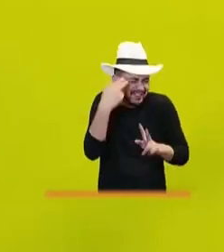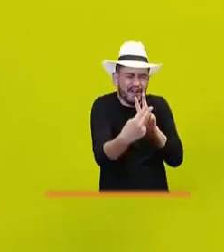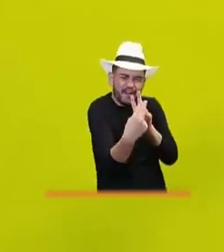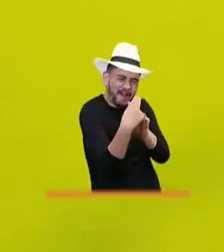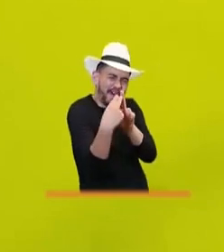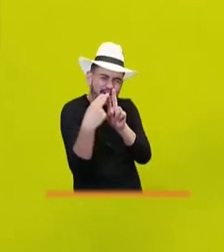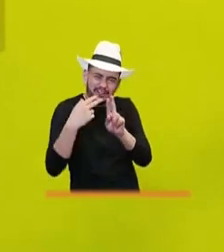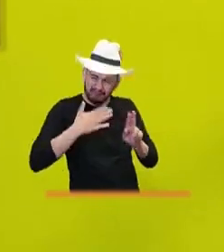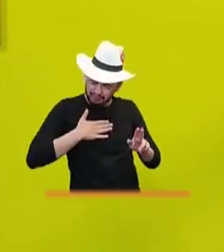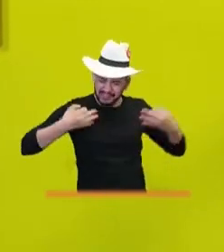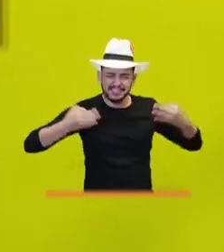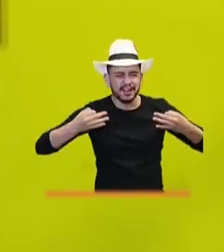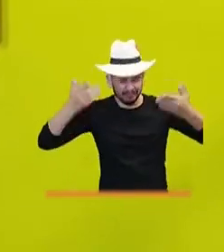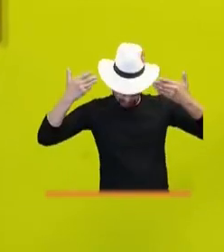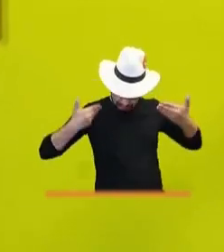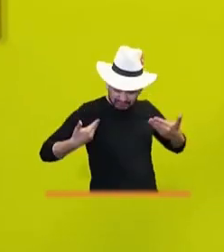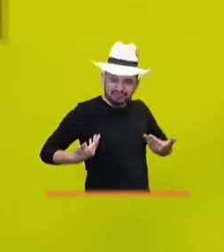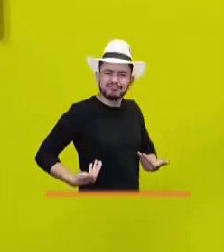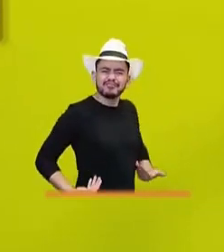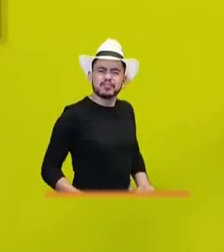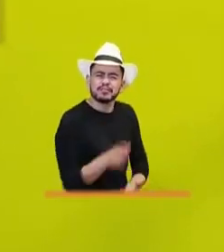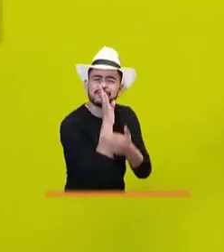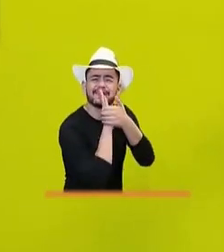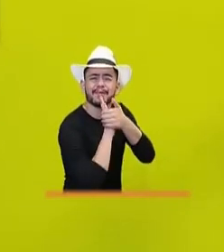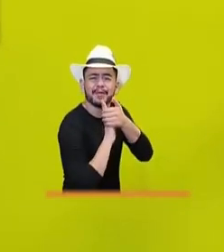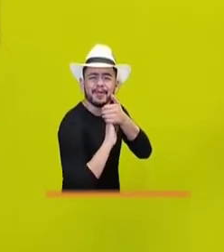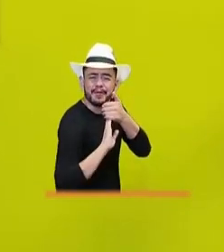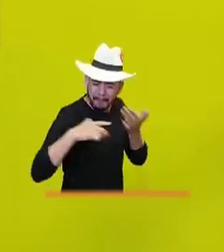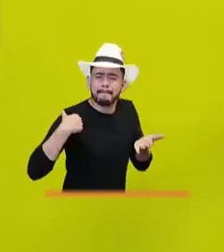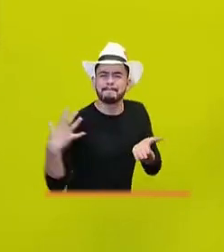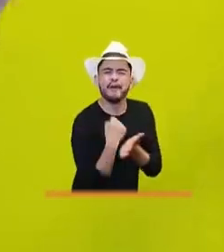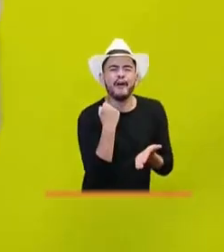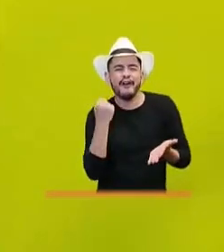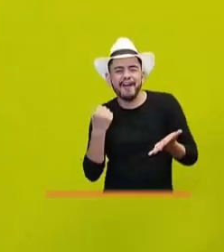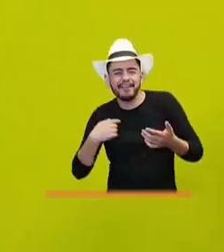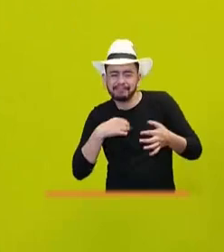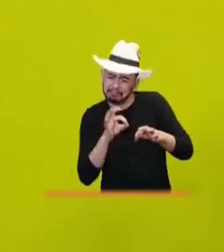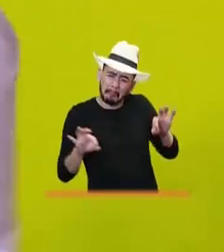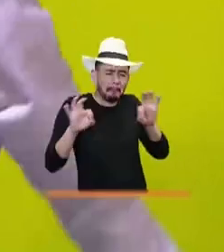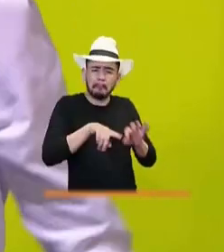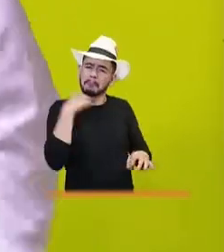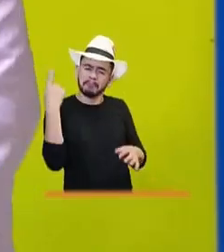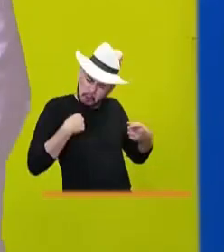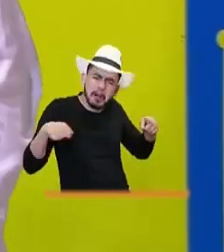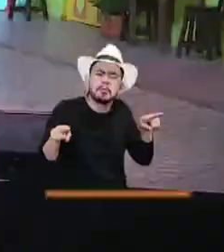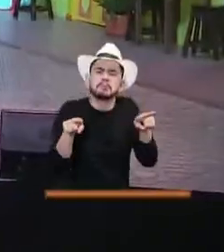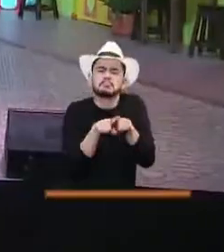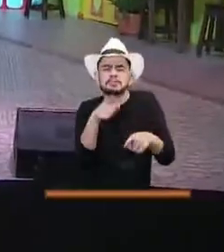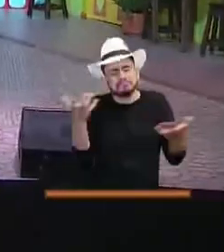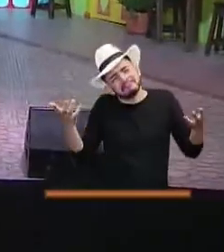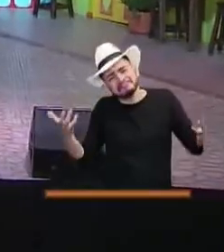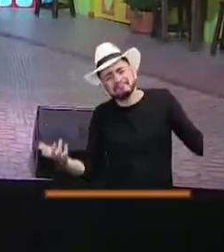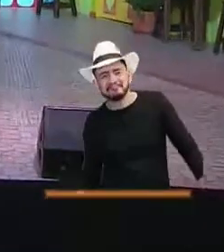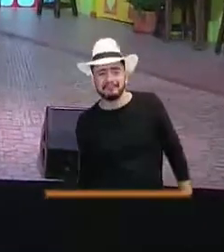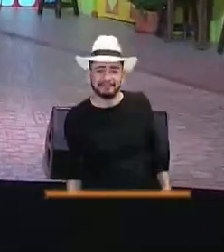jota, y soy igual en el triunfo como lo es en derrota. En el triunfo hay